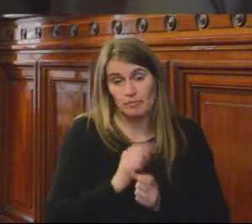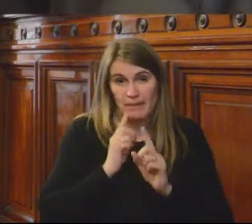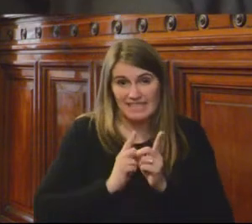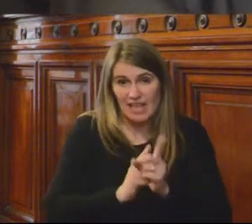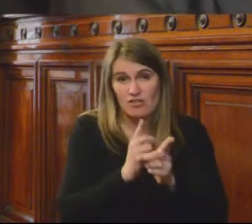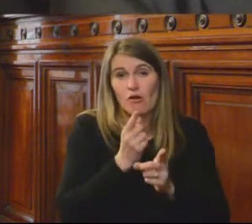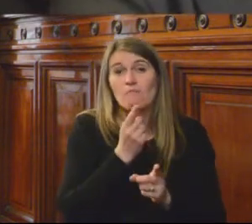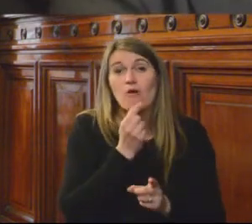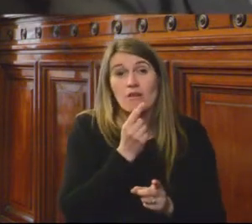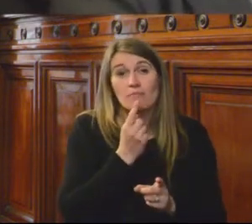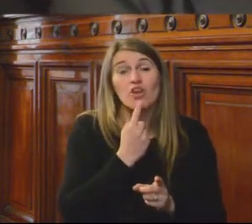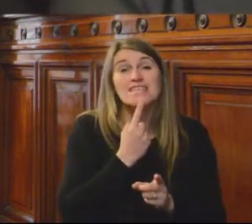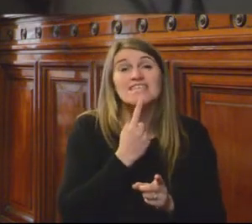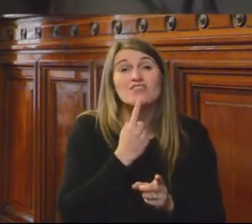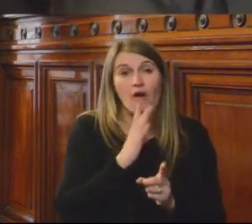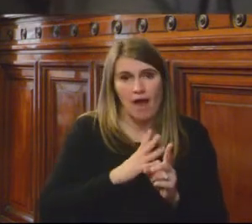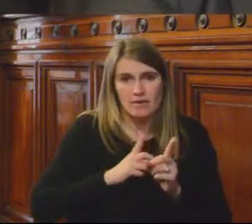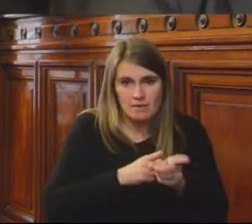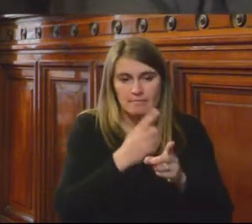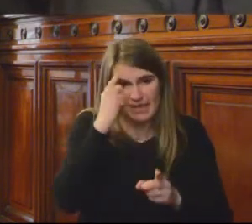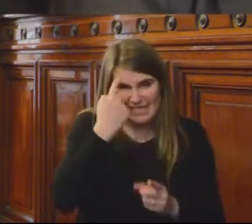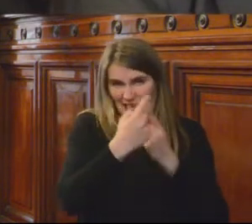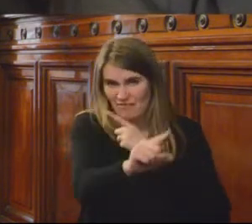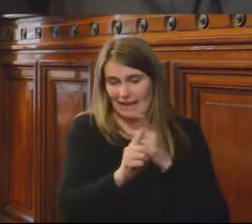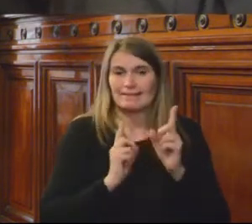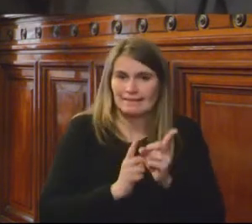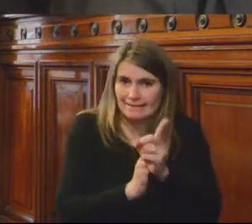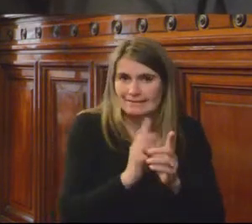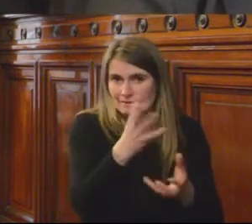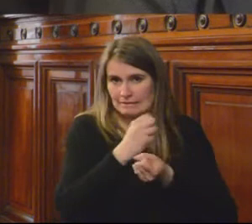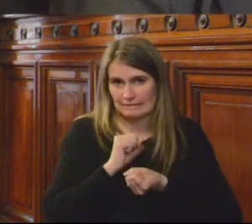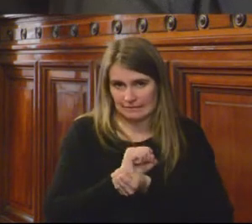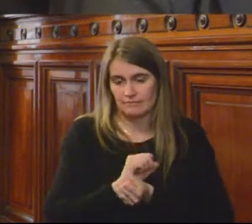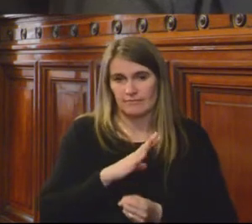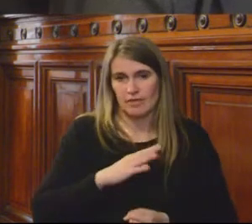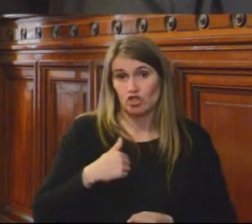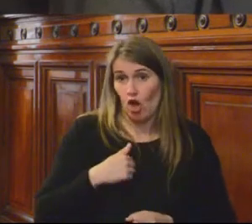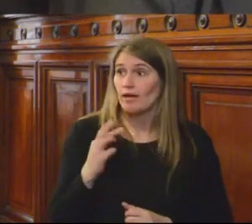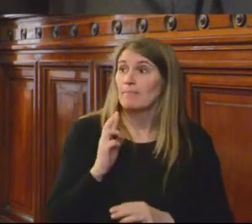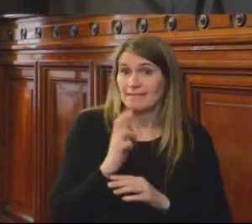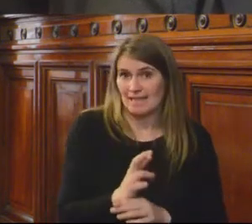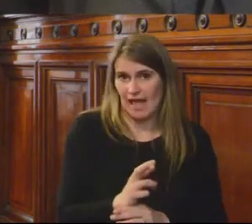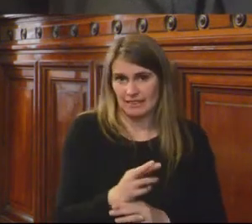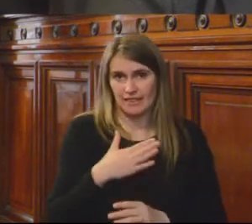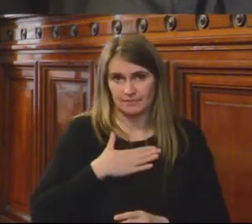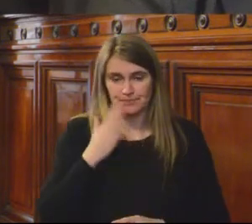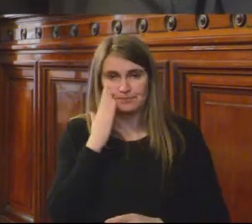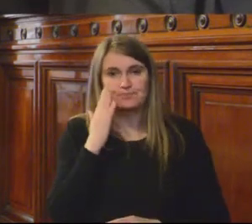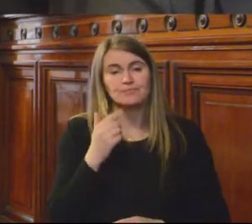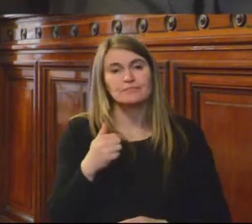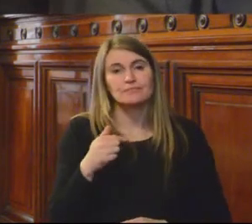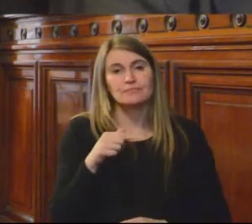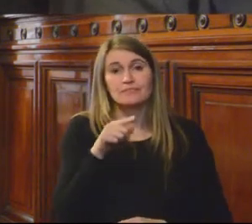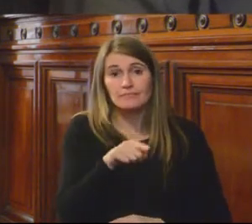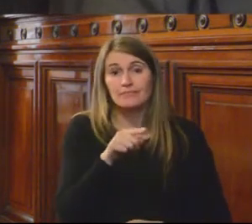que gratuitamente representan nuestros abogados a nivel nacional en Venezuela. En Venezuela, desde